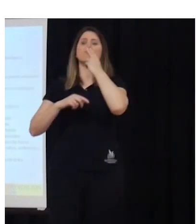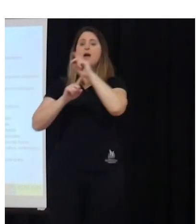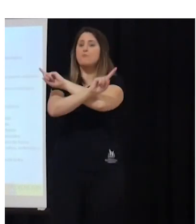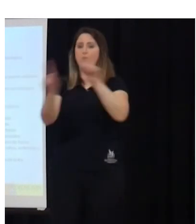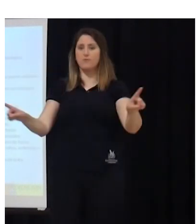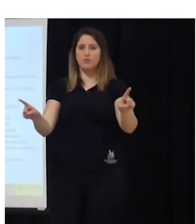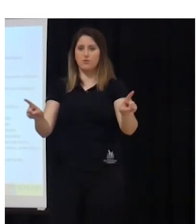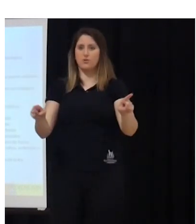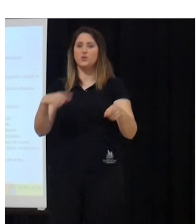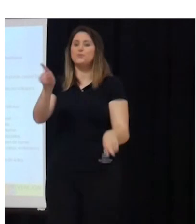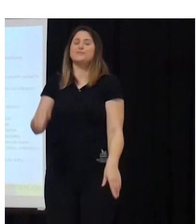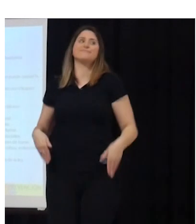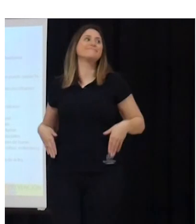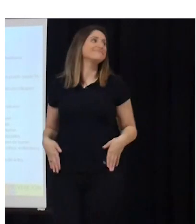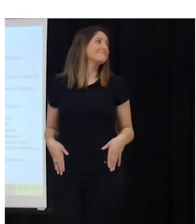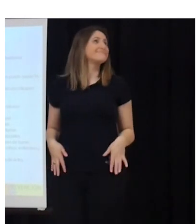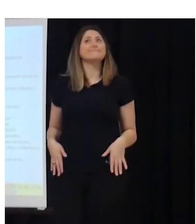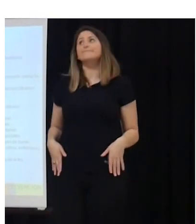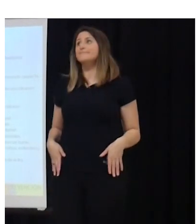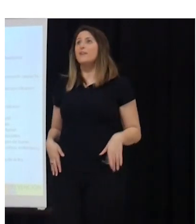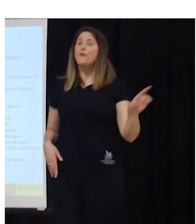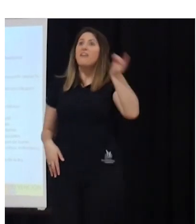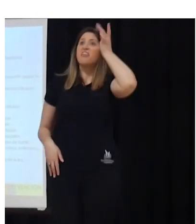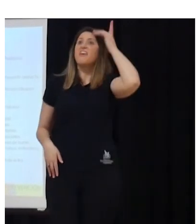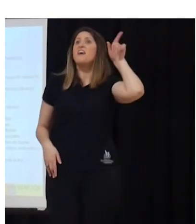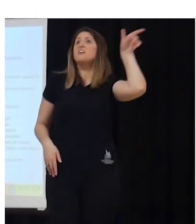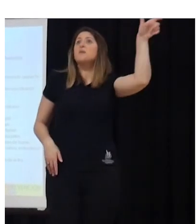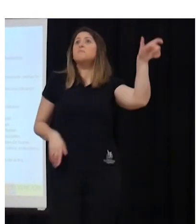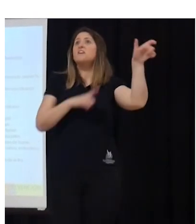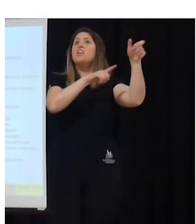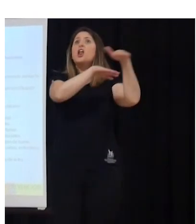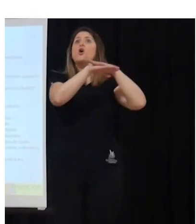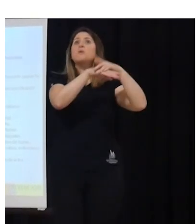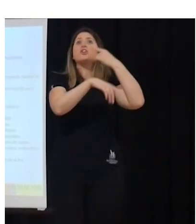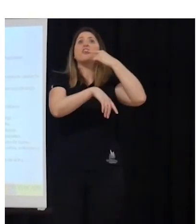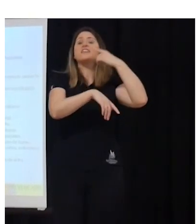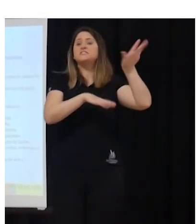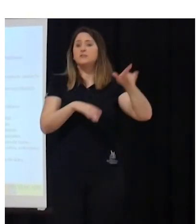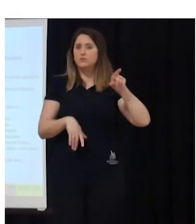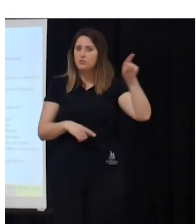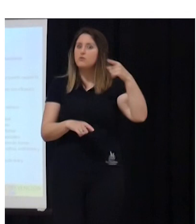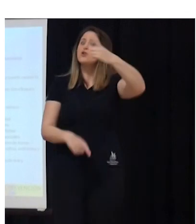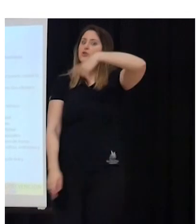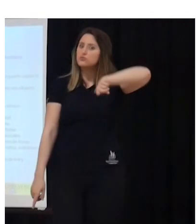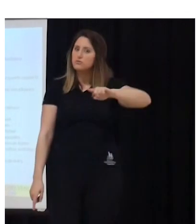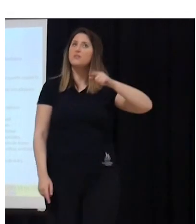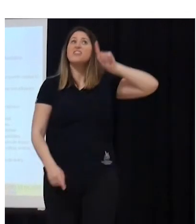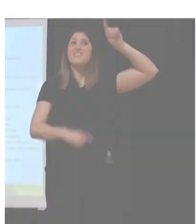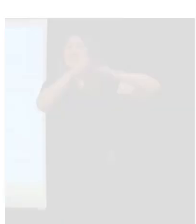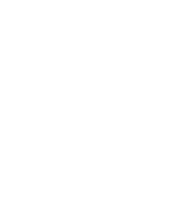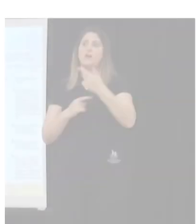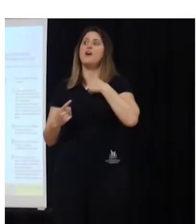que no. No se crean que es una genial idea que viene de la alcaldía. Estos son imposiciones que vienen de